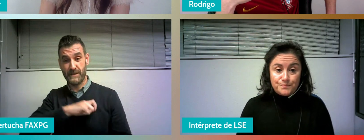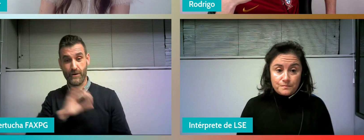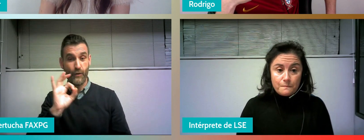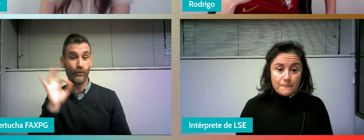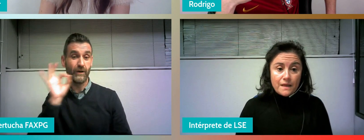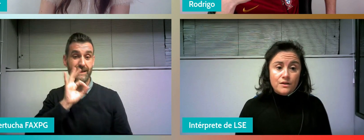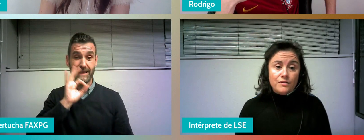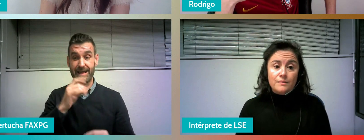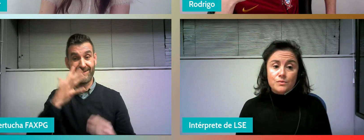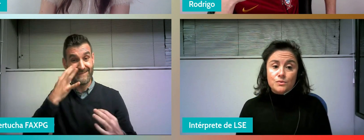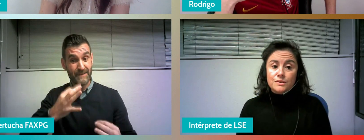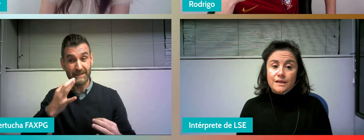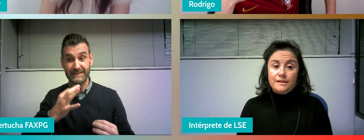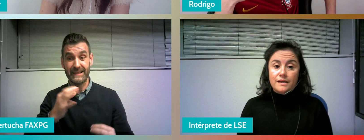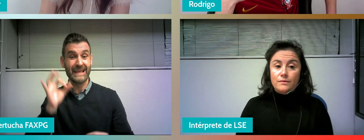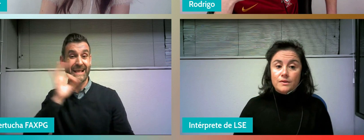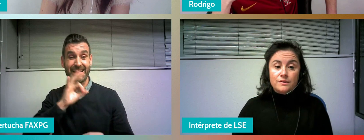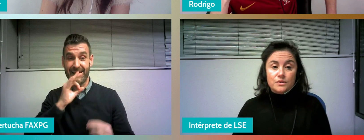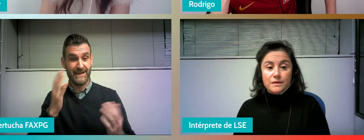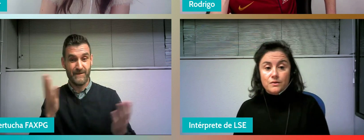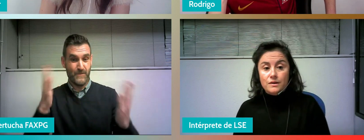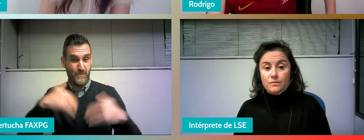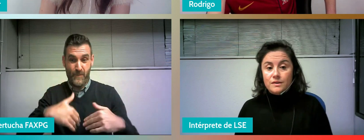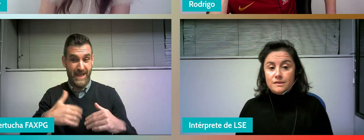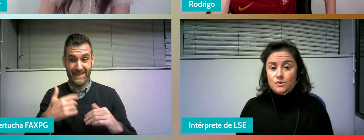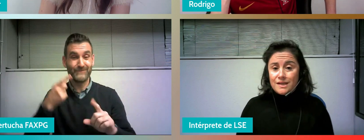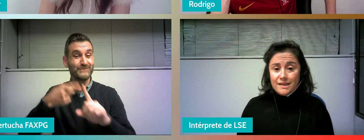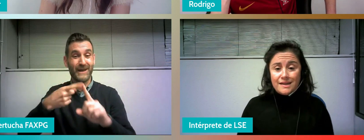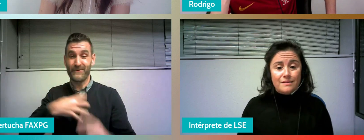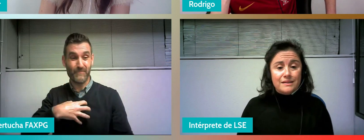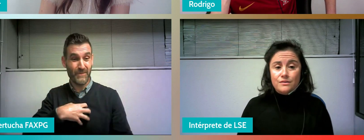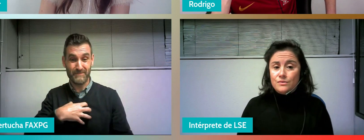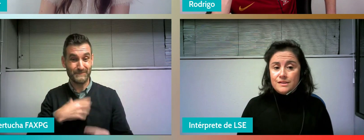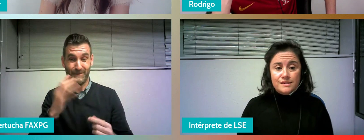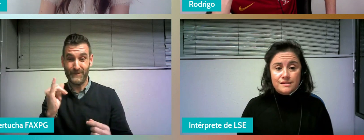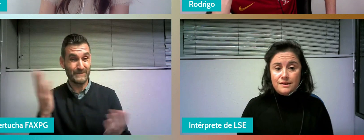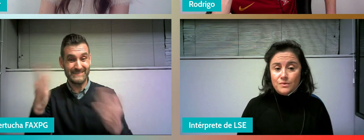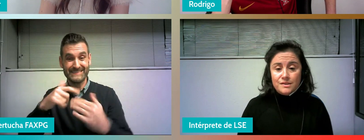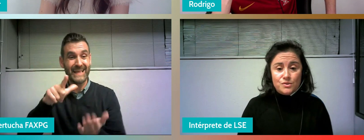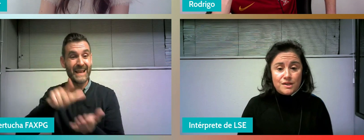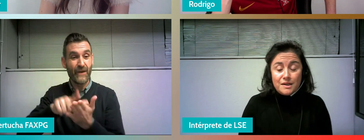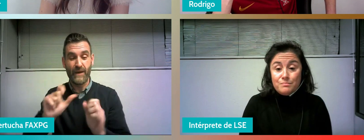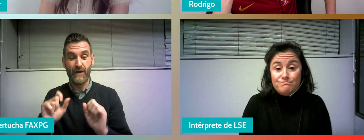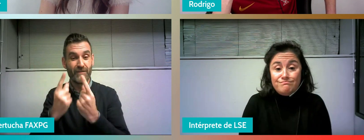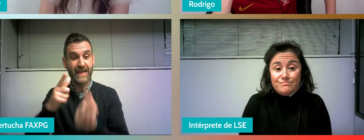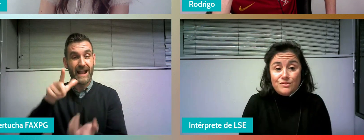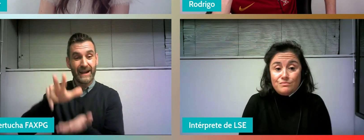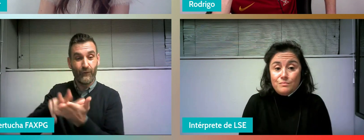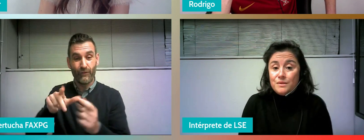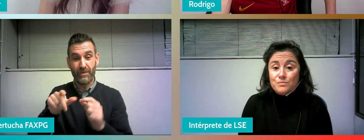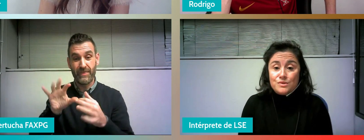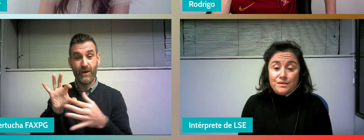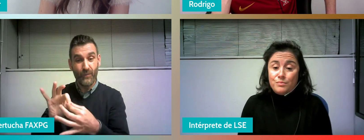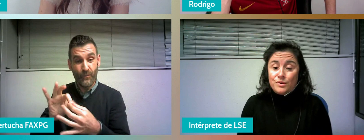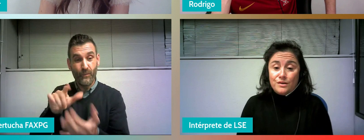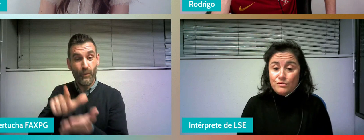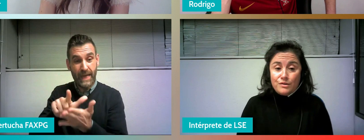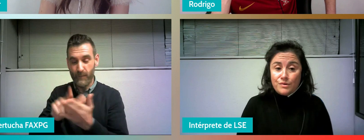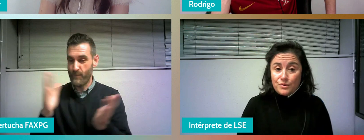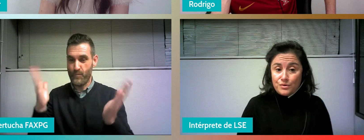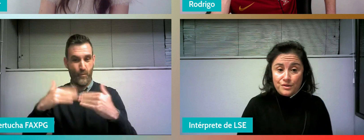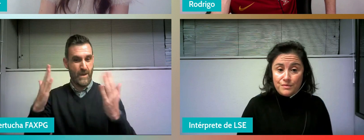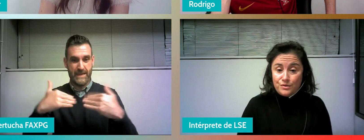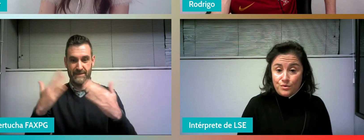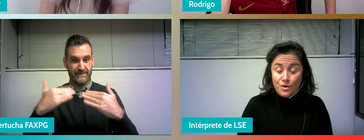signos. Cando falamos da lingua de signos española, a lingua de signos galega realmente non existe. A lingua de signos galega non podemos decir porque non